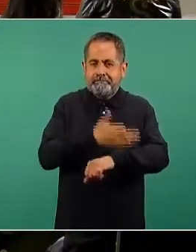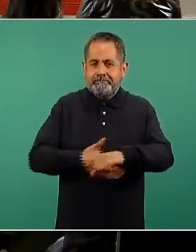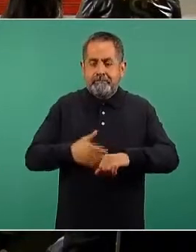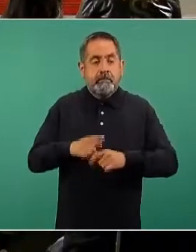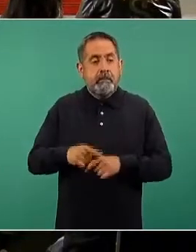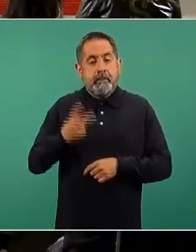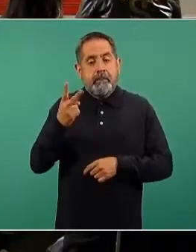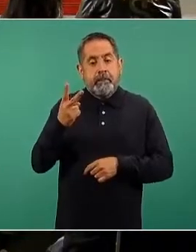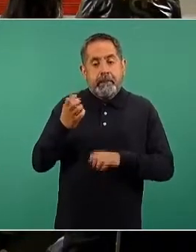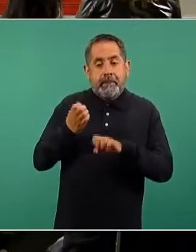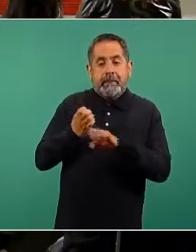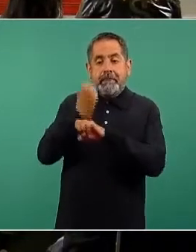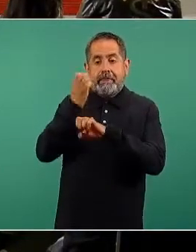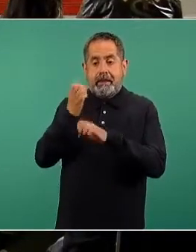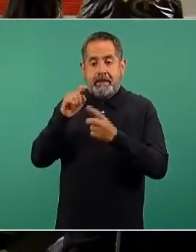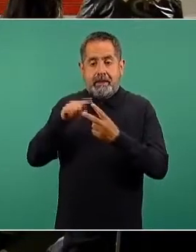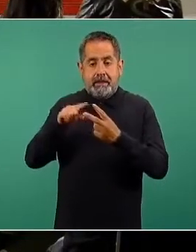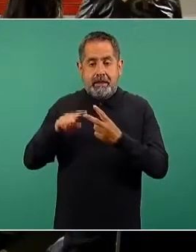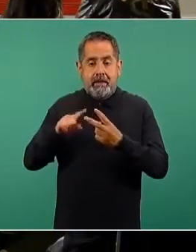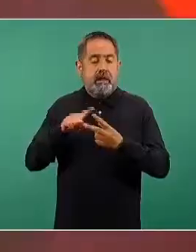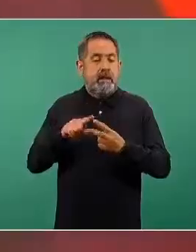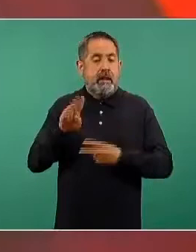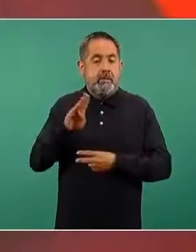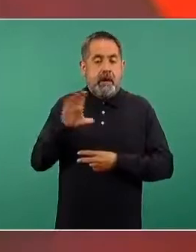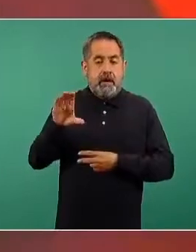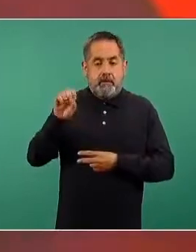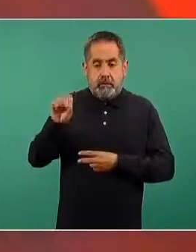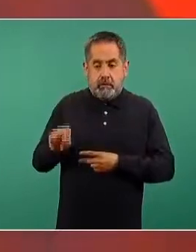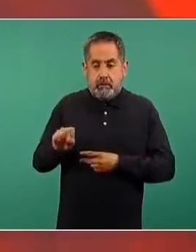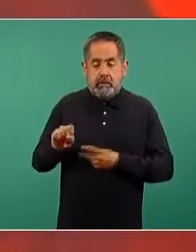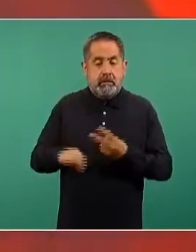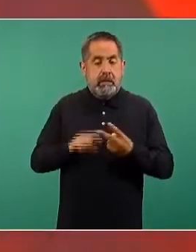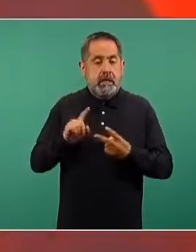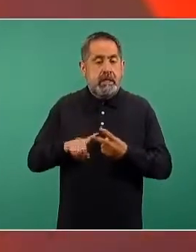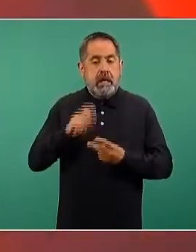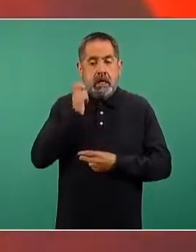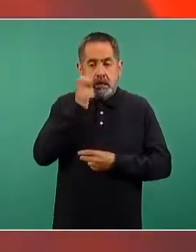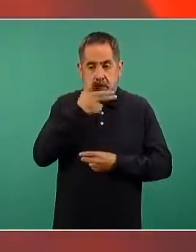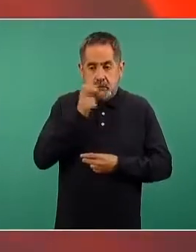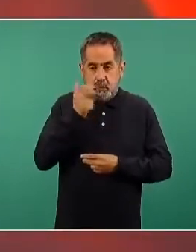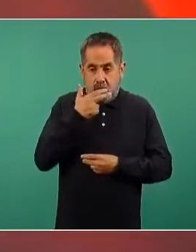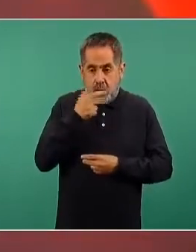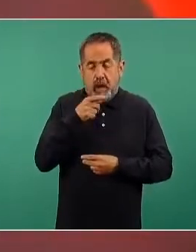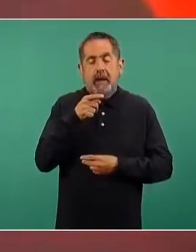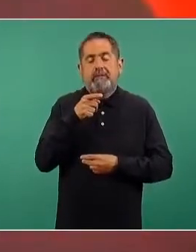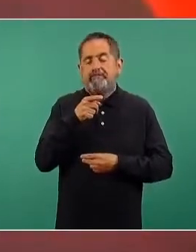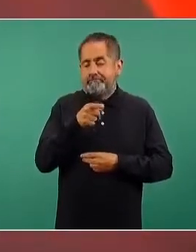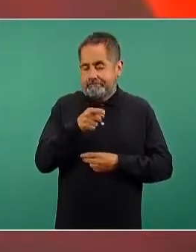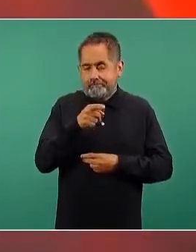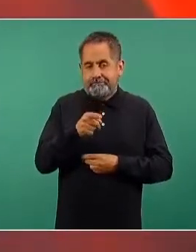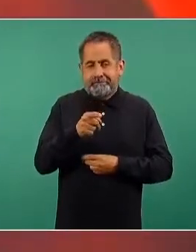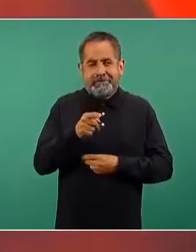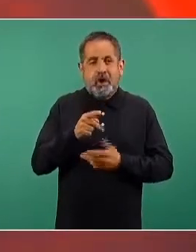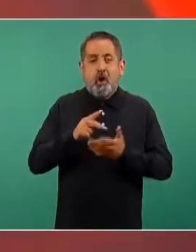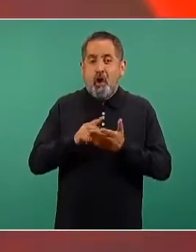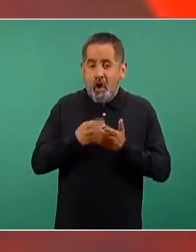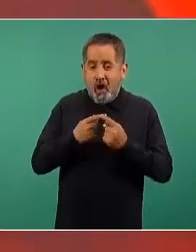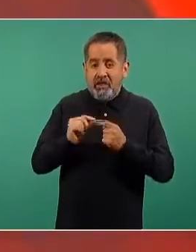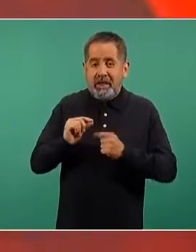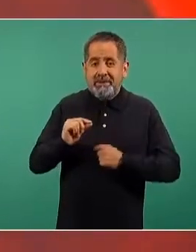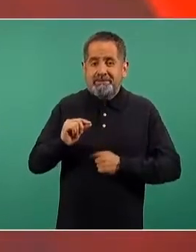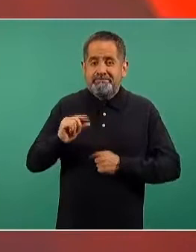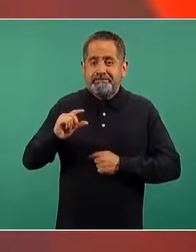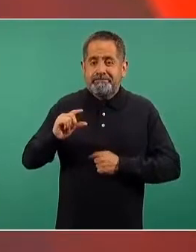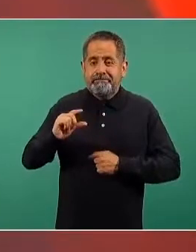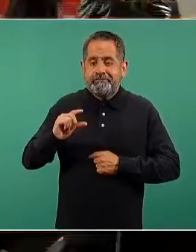2 entidades federativas, Baja California Sur y Chihuahua, que tienen un ligero repunte